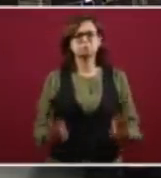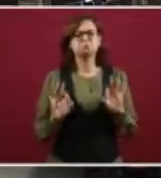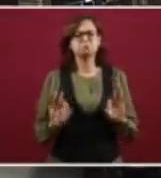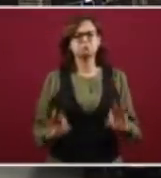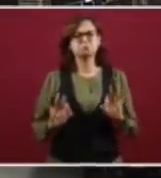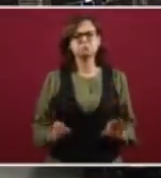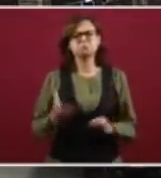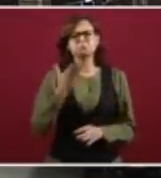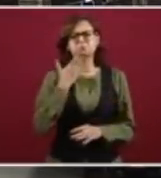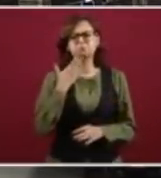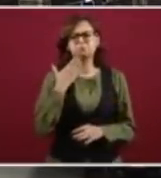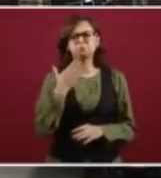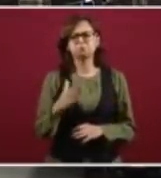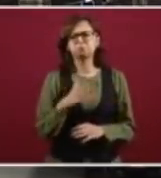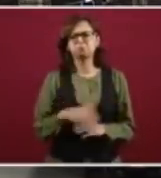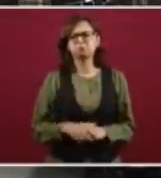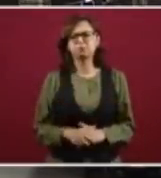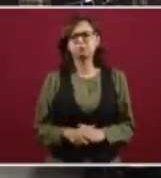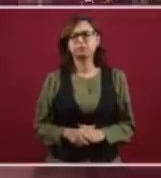Ellos